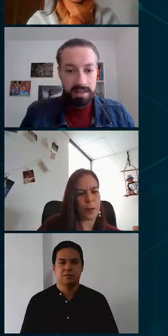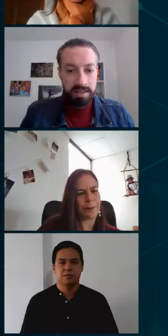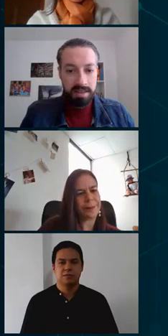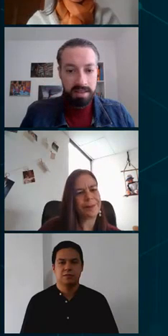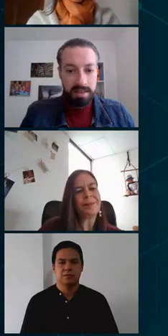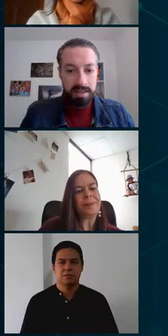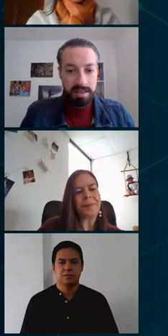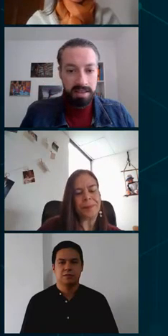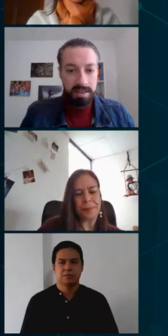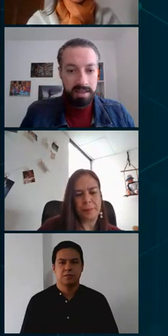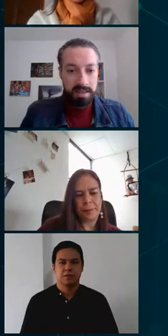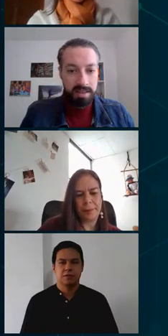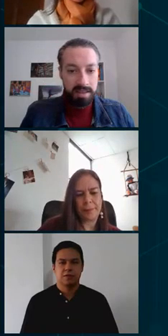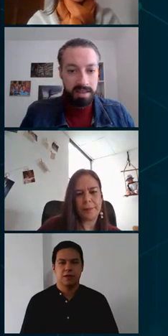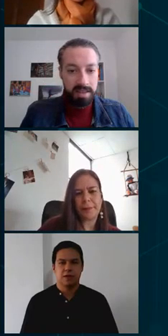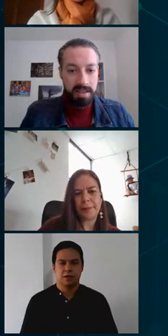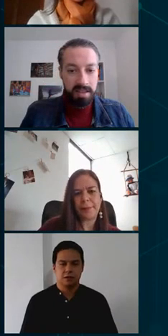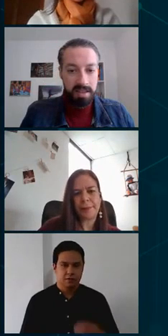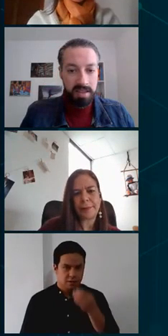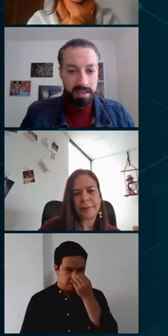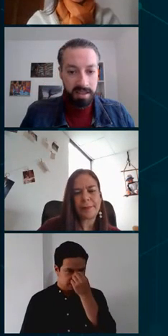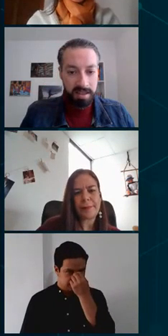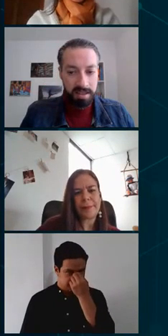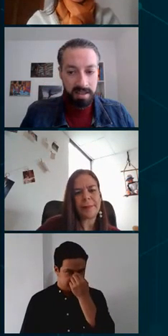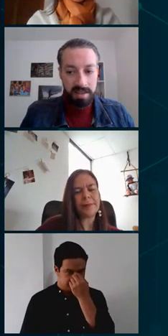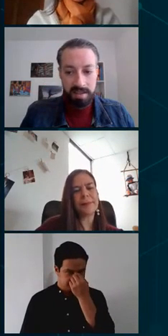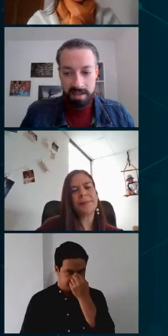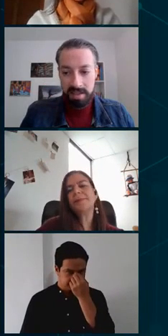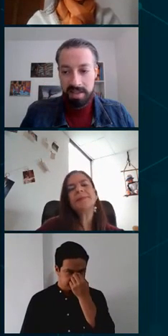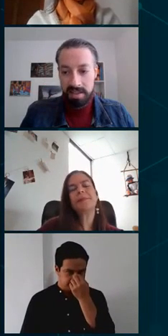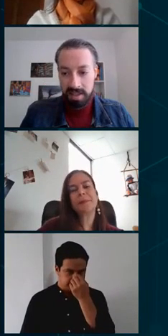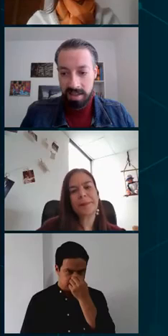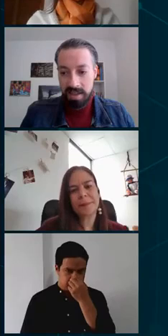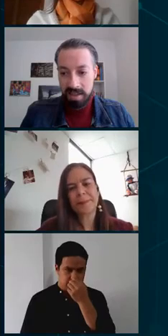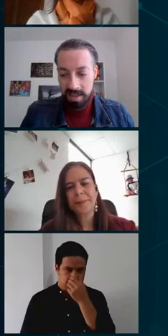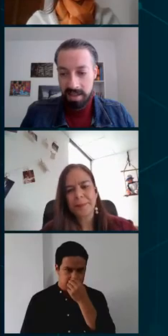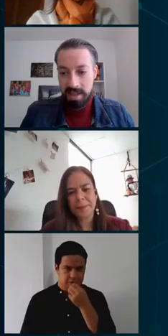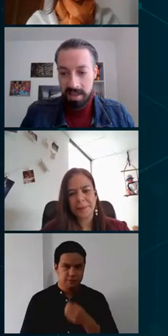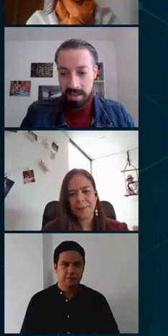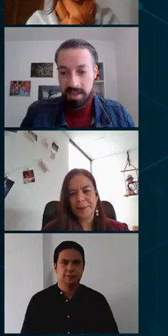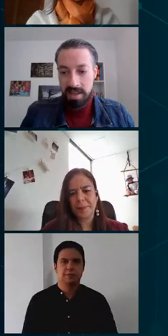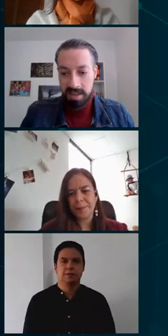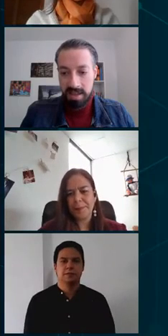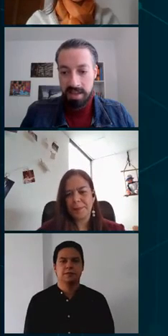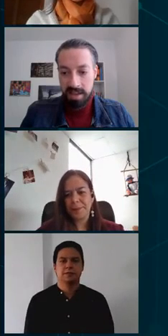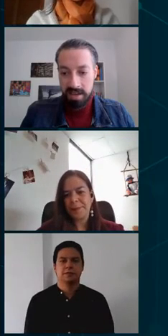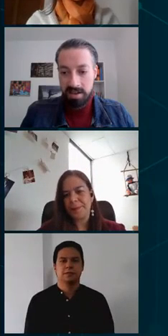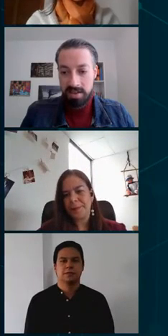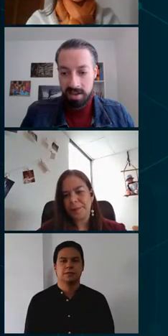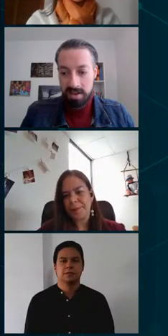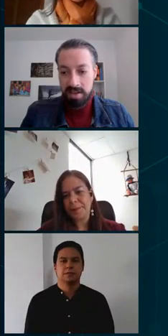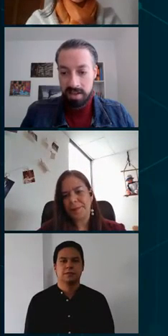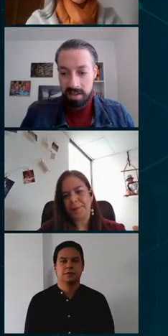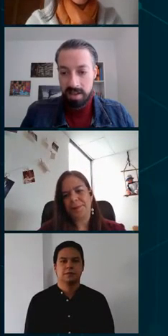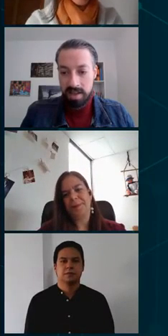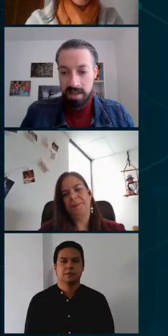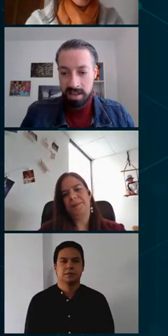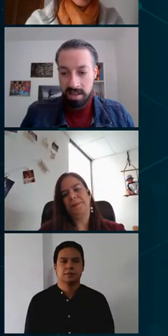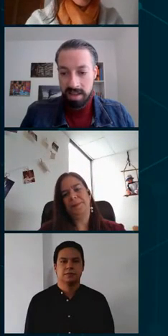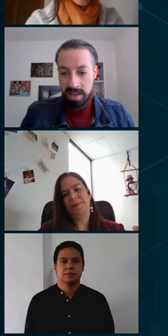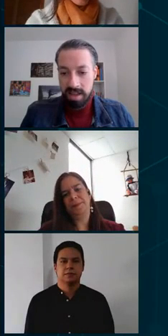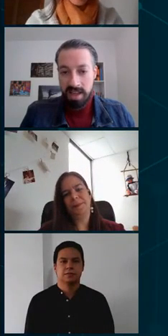Ahí lo puse. Perfecto. Como también estoy enriqueciendo a los otros, entonces nada, me